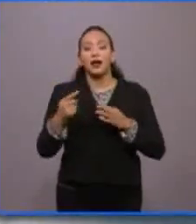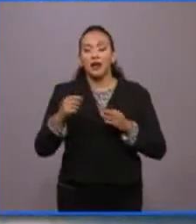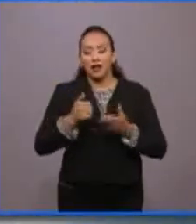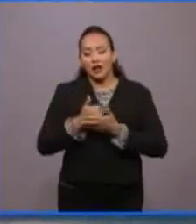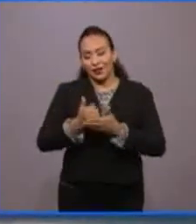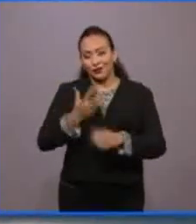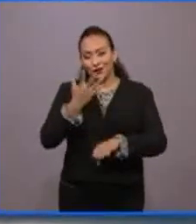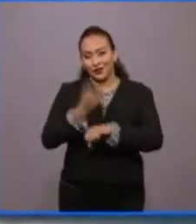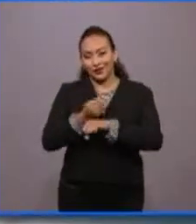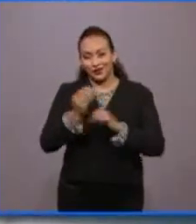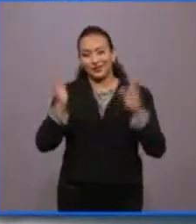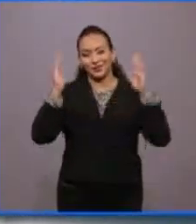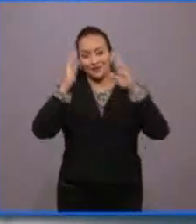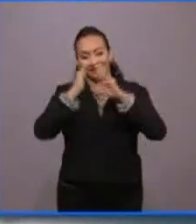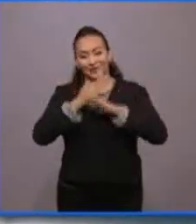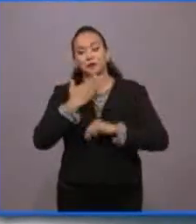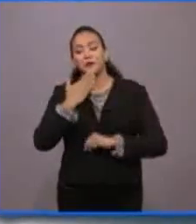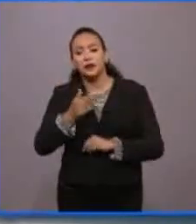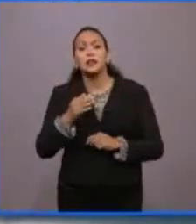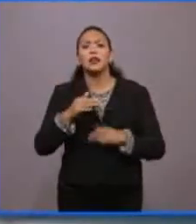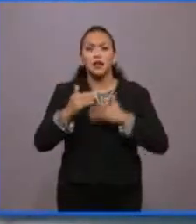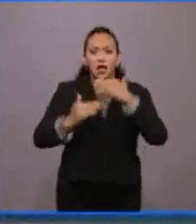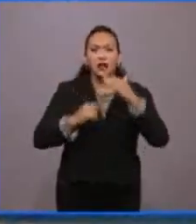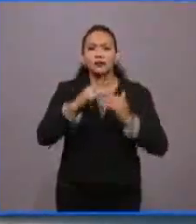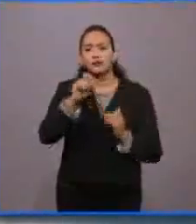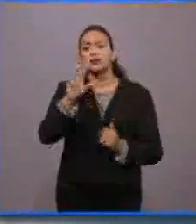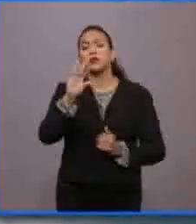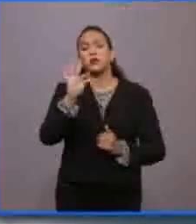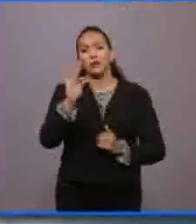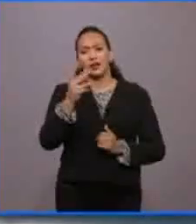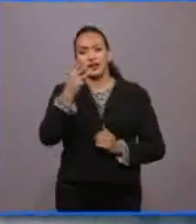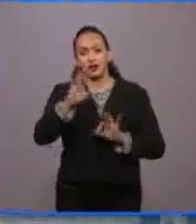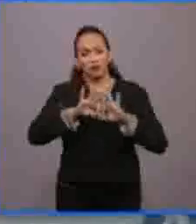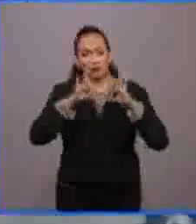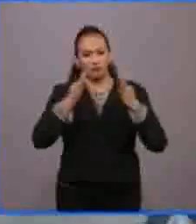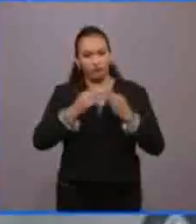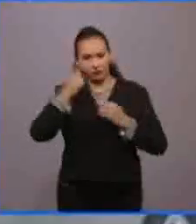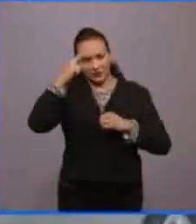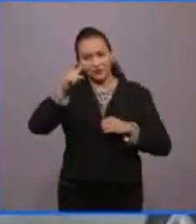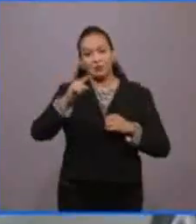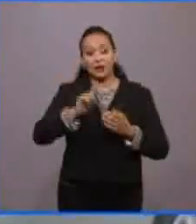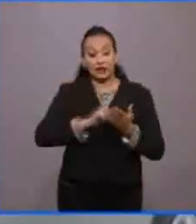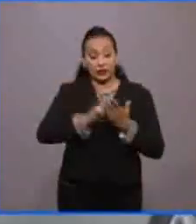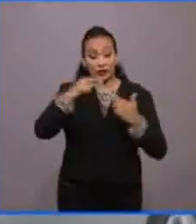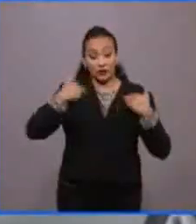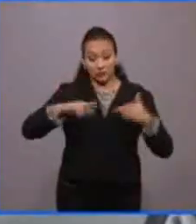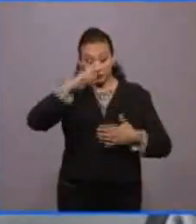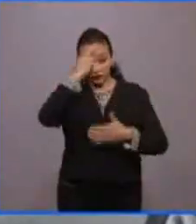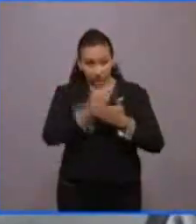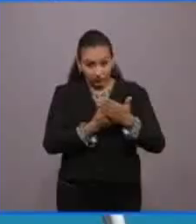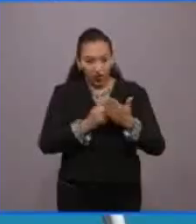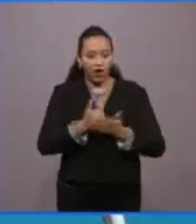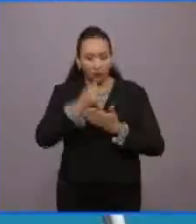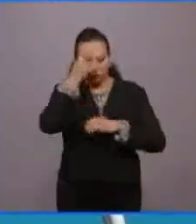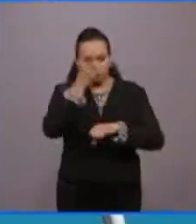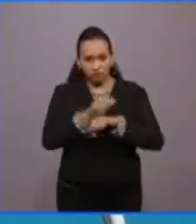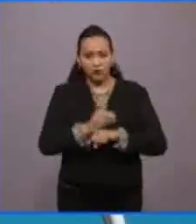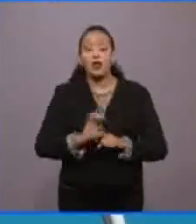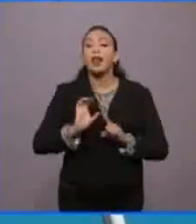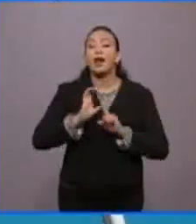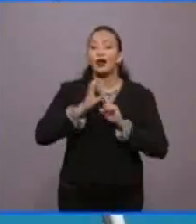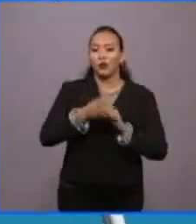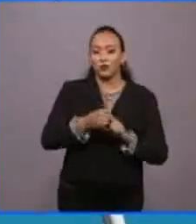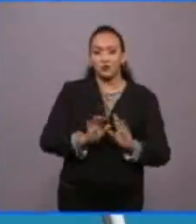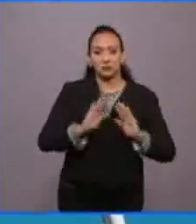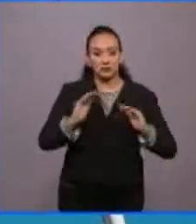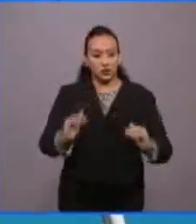amistosa y se verificaron avances en 143 medidas de reparación de violaciones de derechos humanos. La comisión